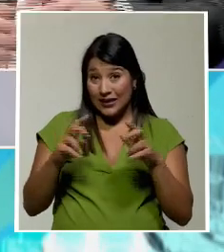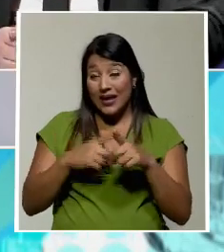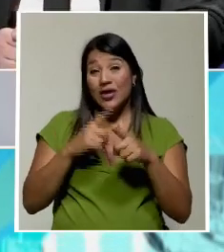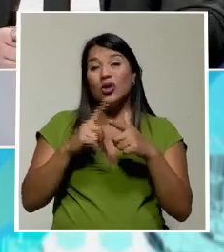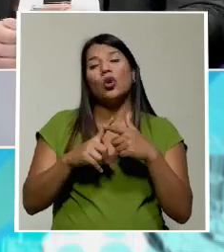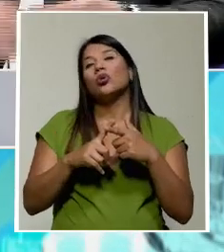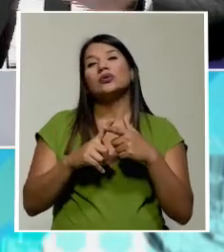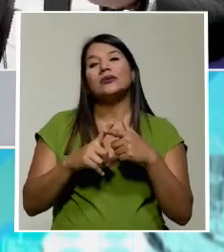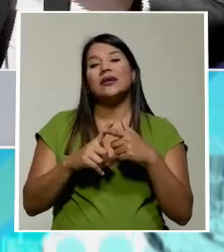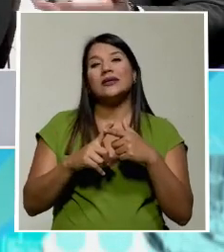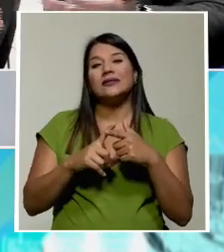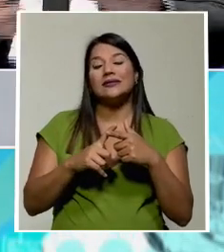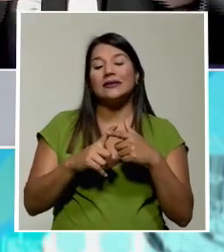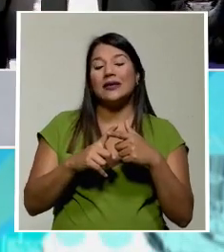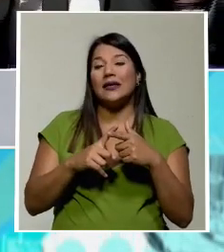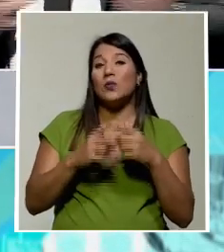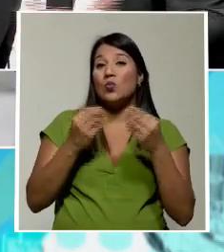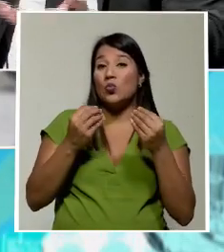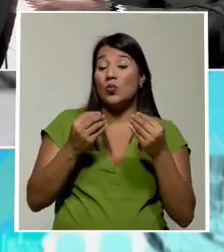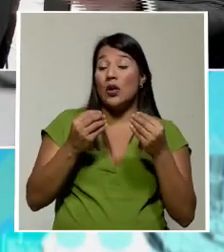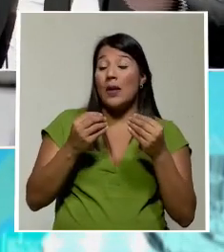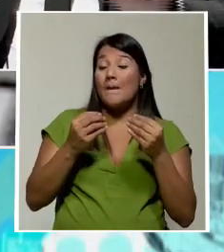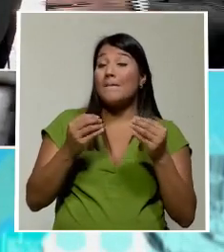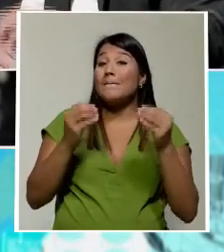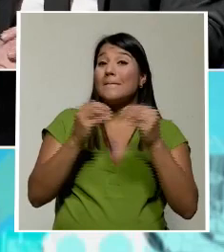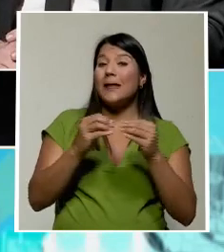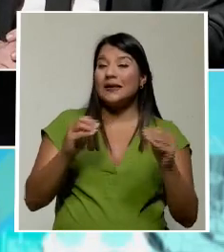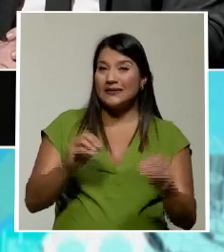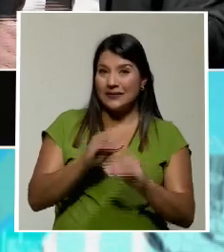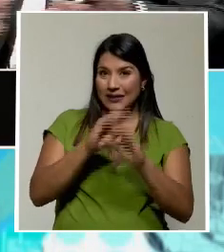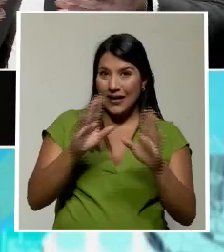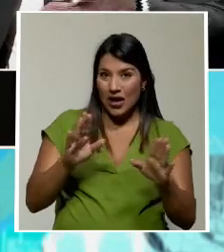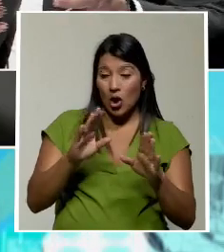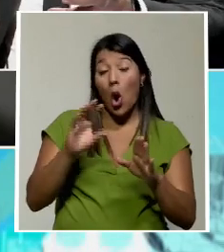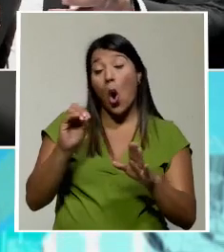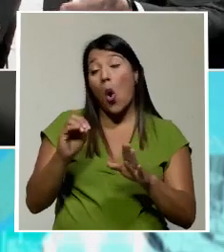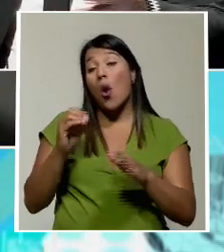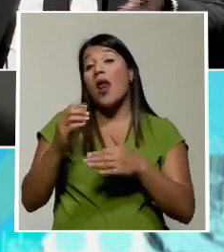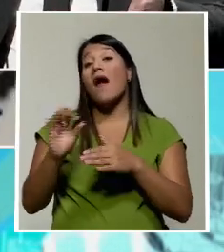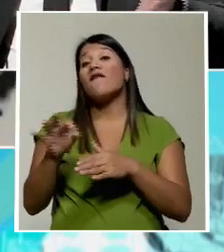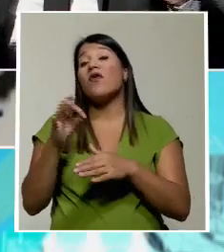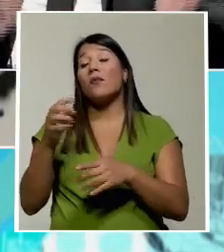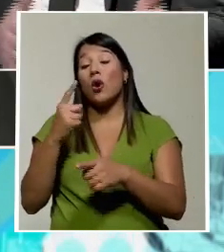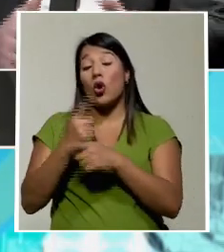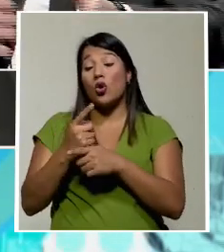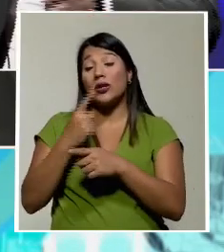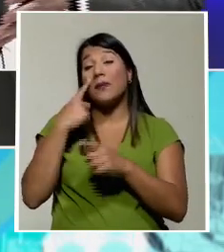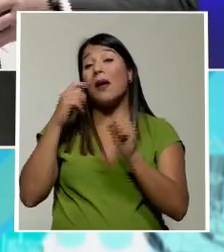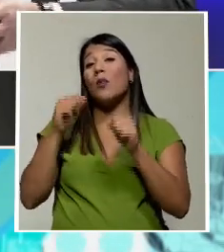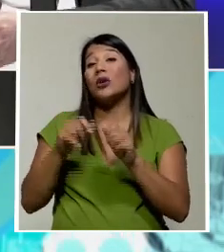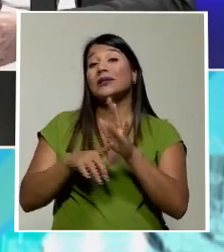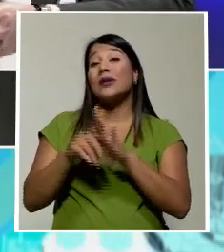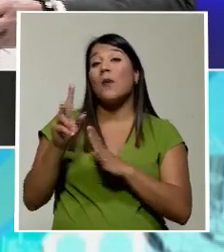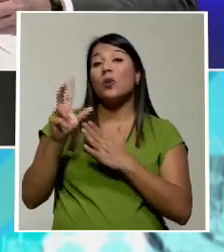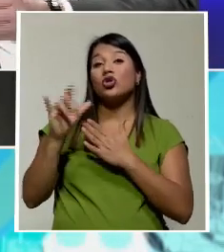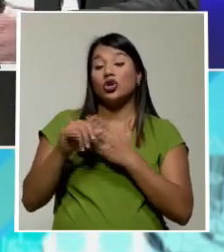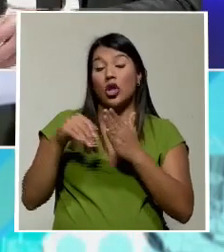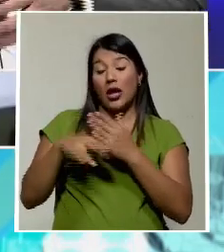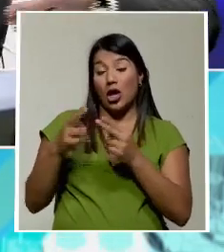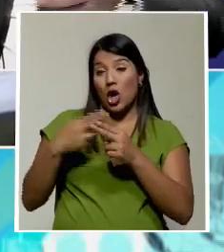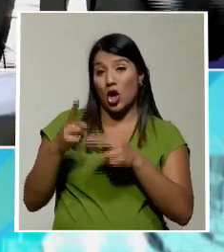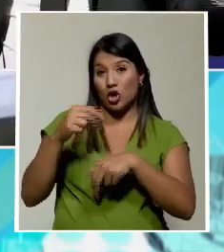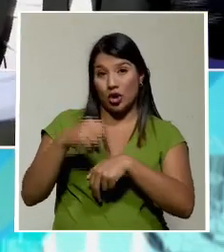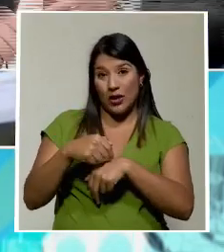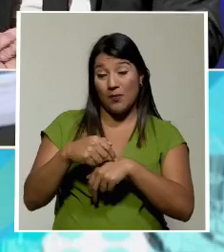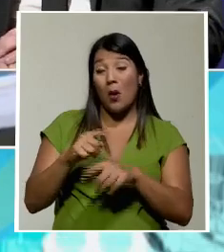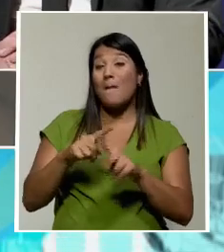que claro que, de nuevo, como le decía, era la ruta y es la ruta correcta para desarrollar este proyecto en tiempo récord a un costo mucho